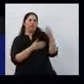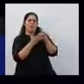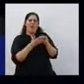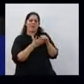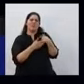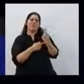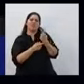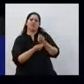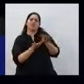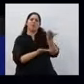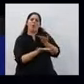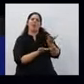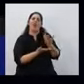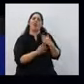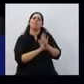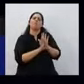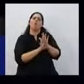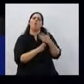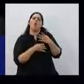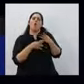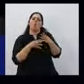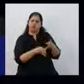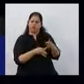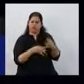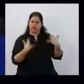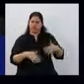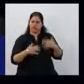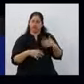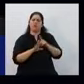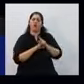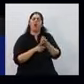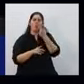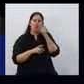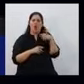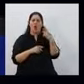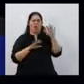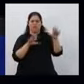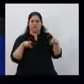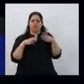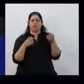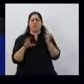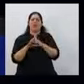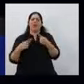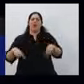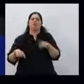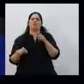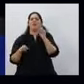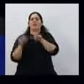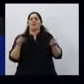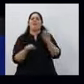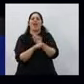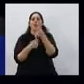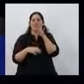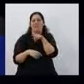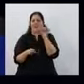hemos andado dando una batalla durísima con récord de incautación de droga y detenciones de narcotraficantes solo